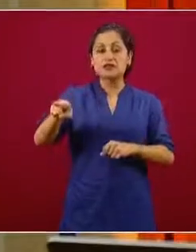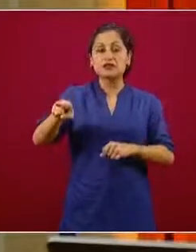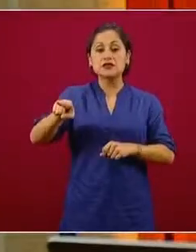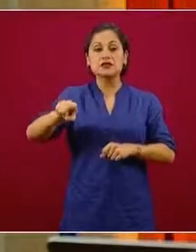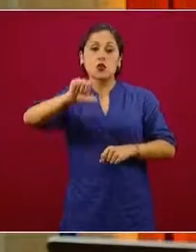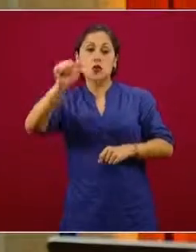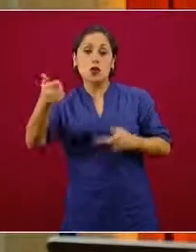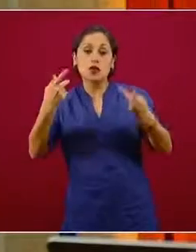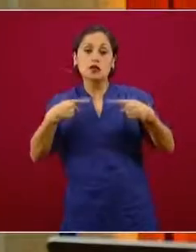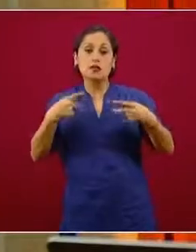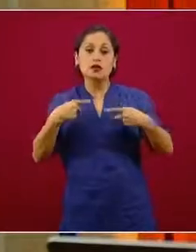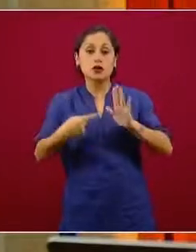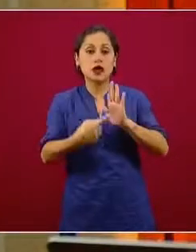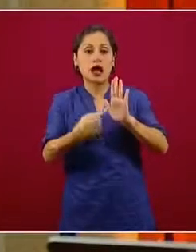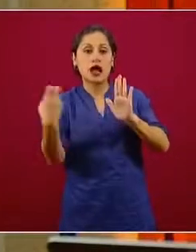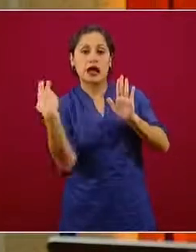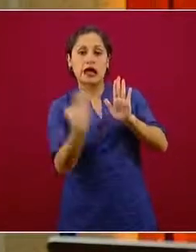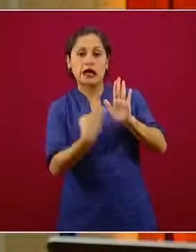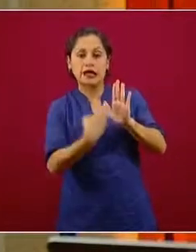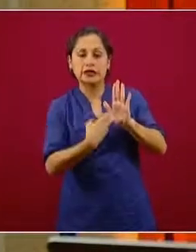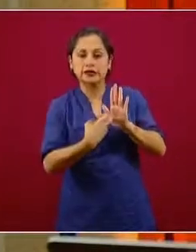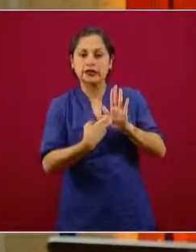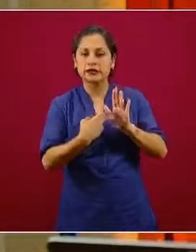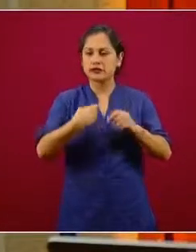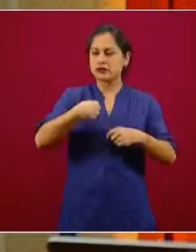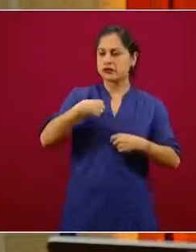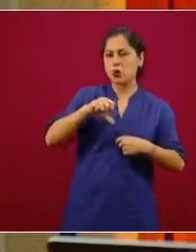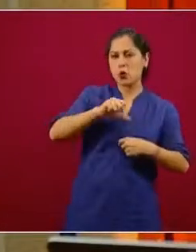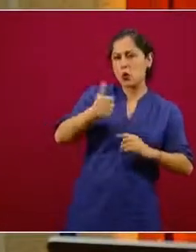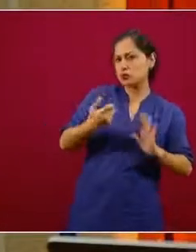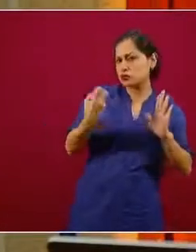otro, y es interesante porque en la comunicación social